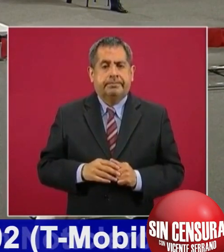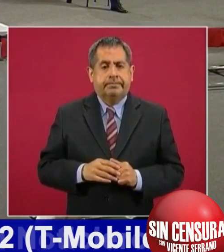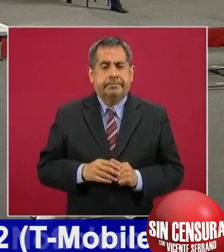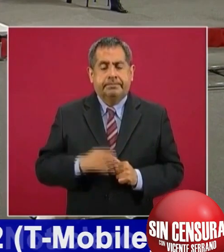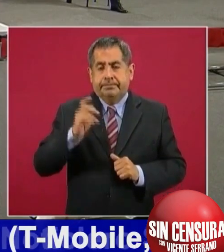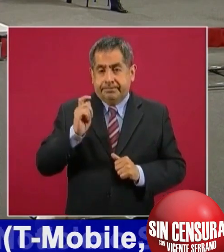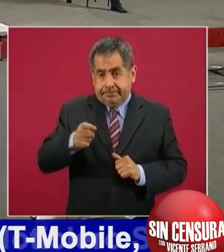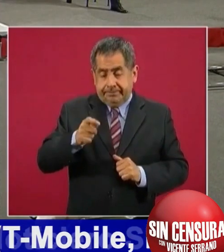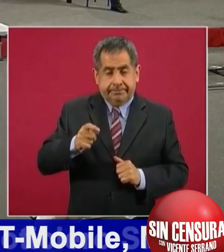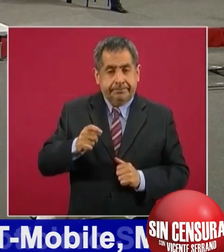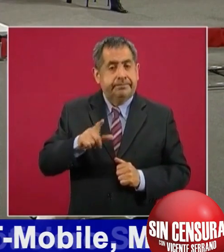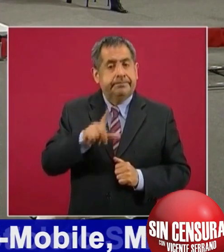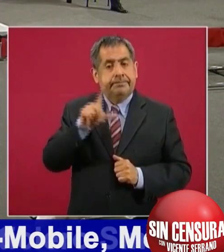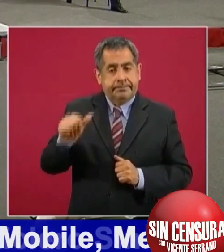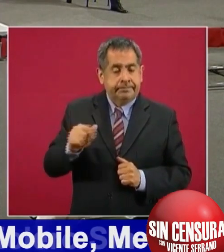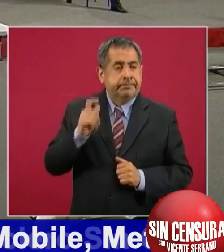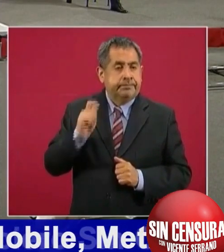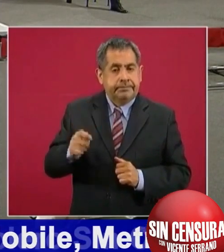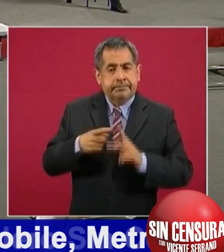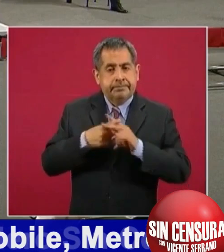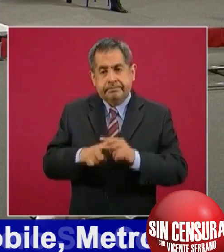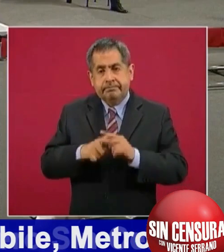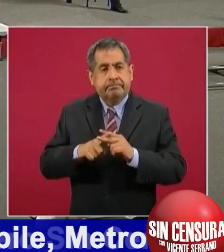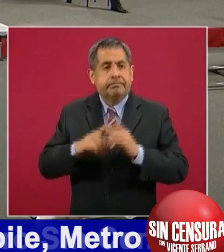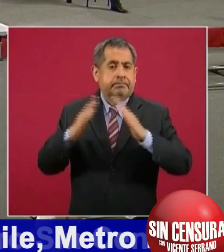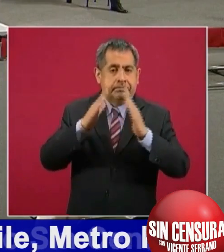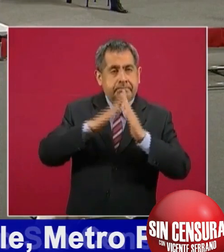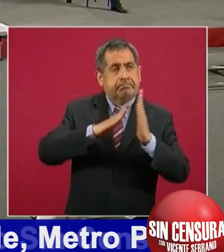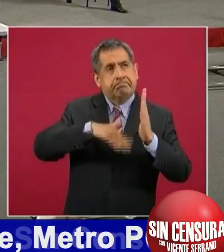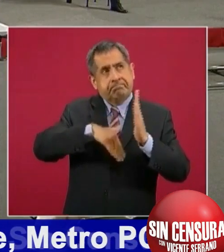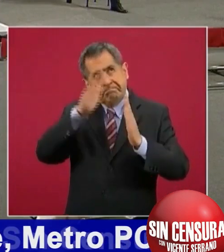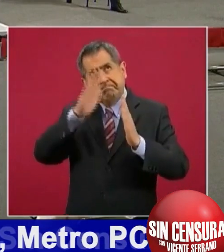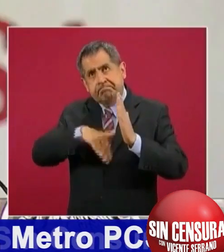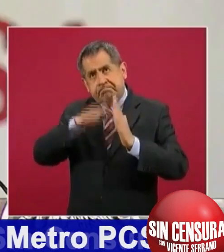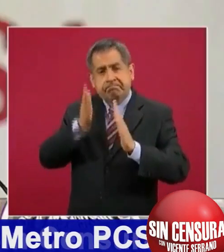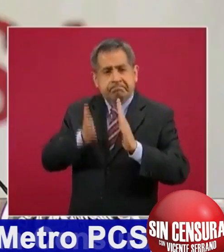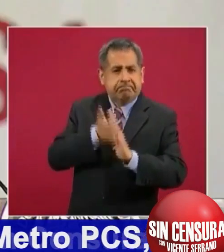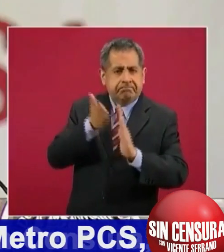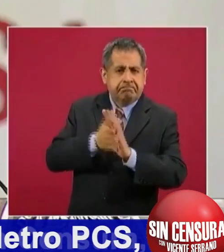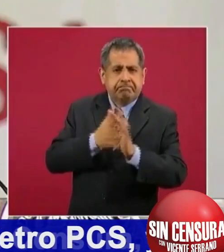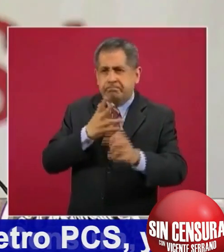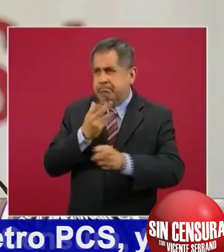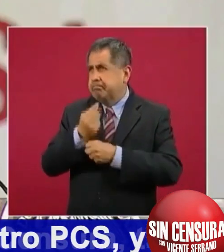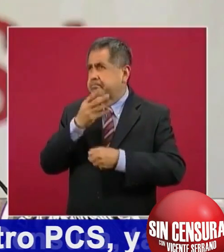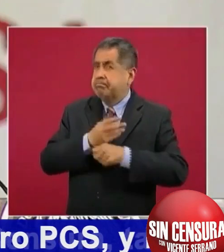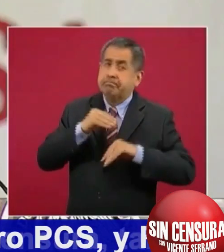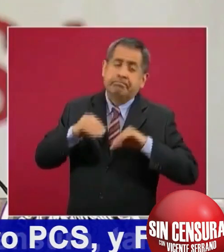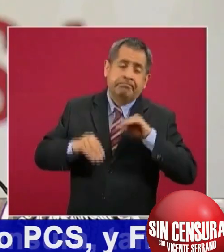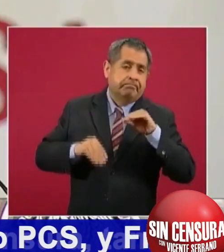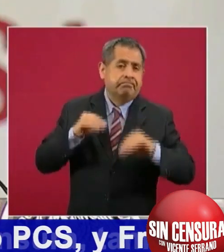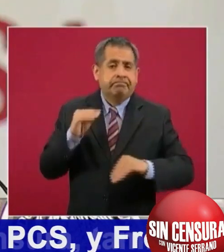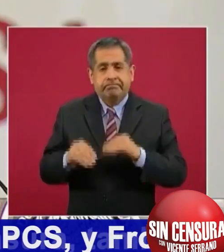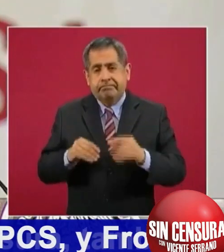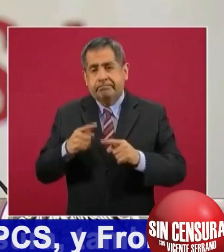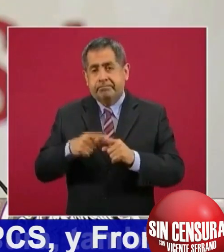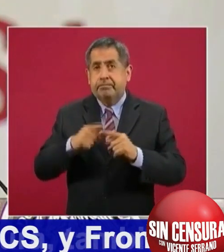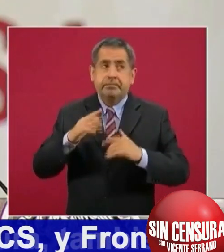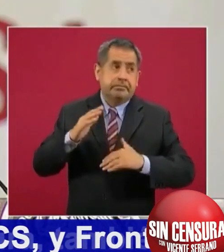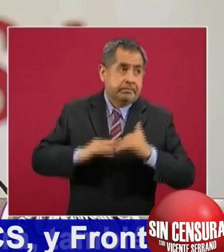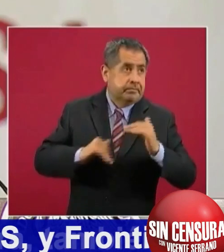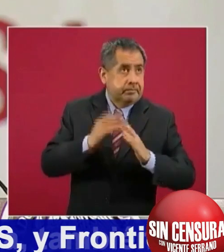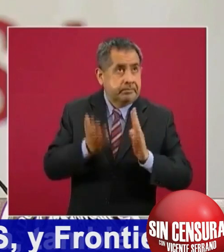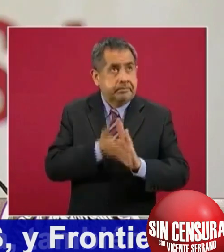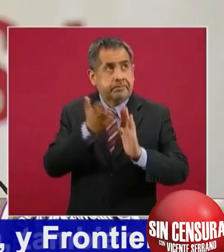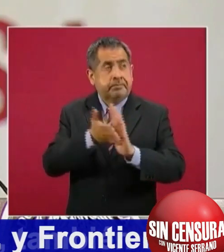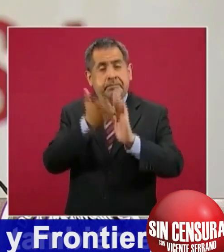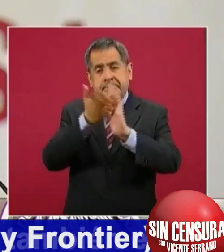Luego de eso empezar a pintar las casas, a reconstruirlas, a